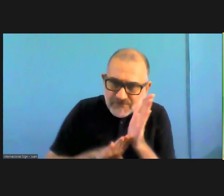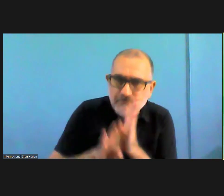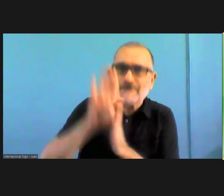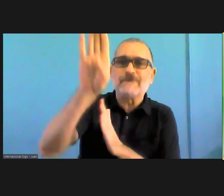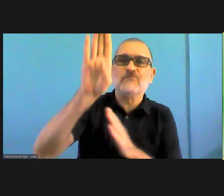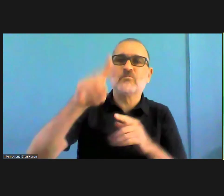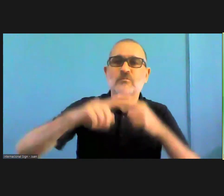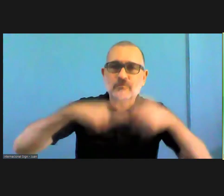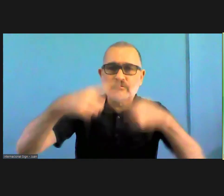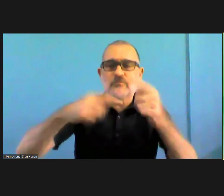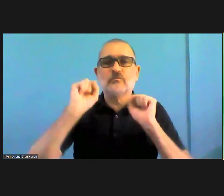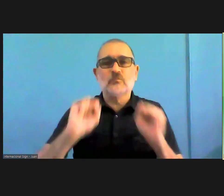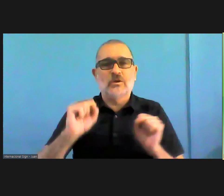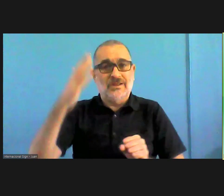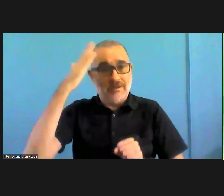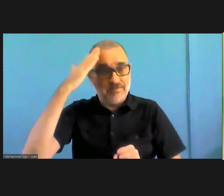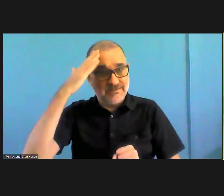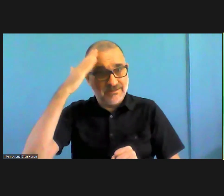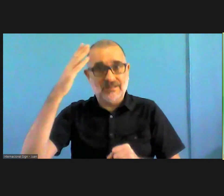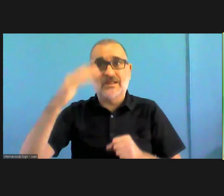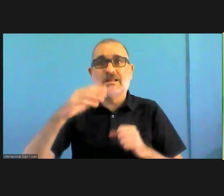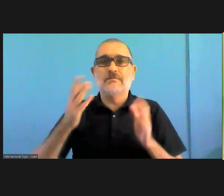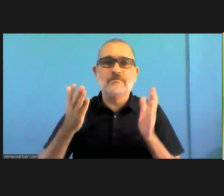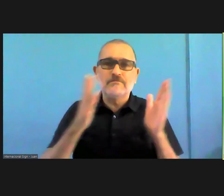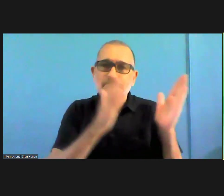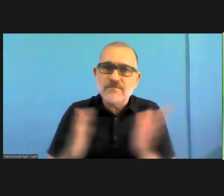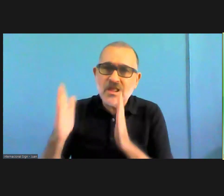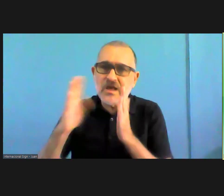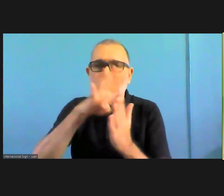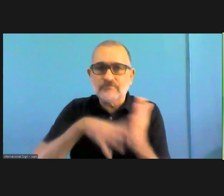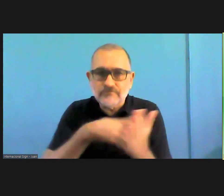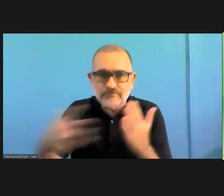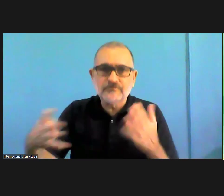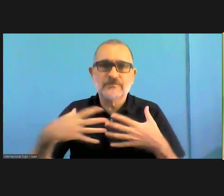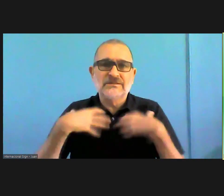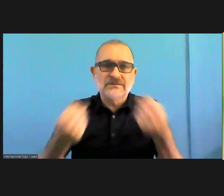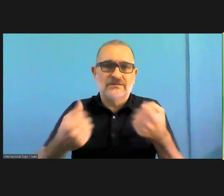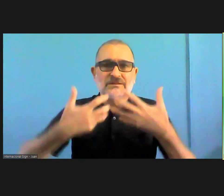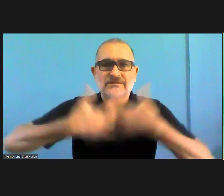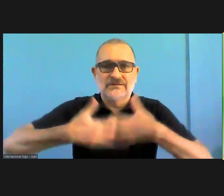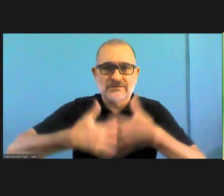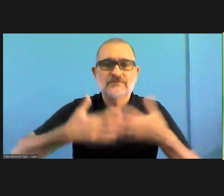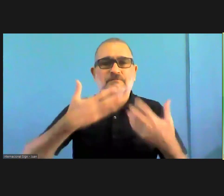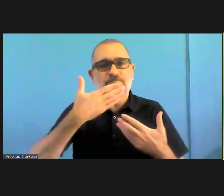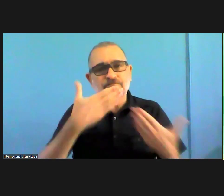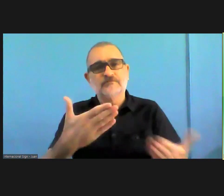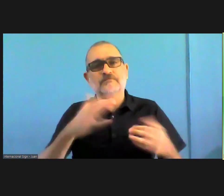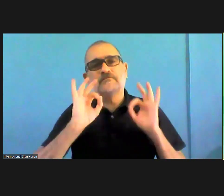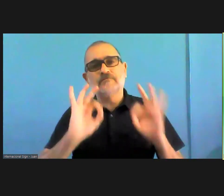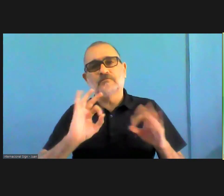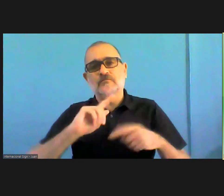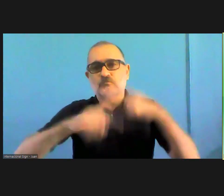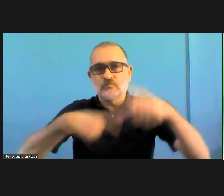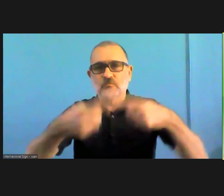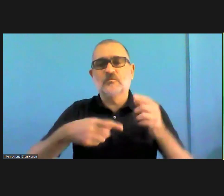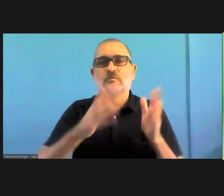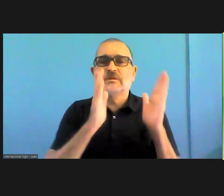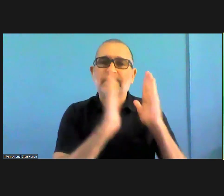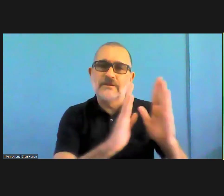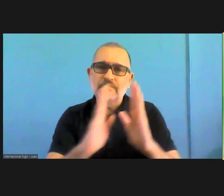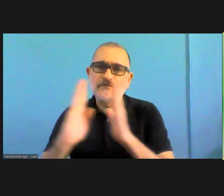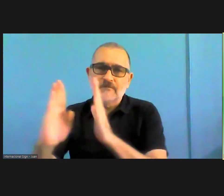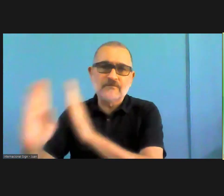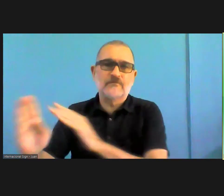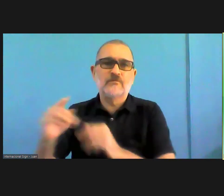para mejorar las eficiencias y reducir la segmentación del financiamiento. Y por último, la acción intersectorial, que ya lo hemos